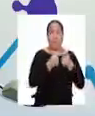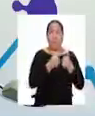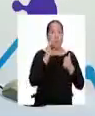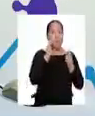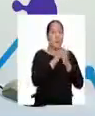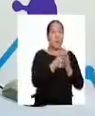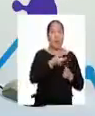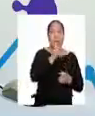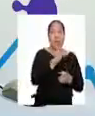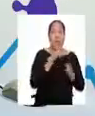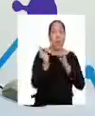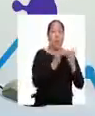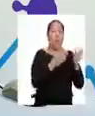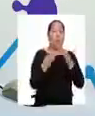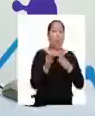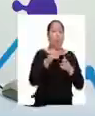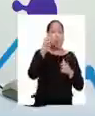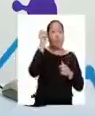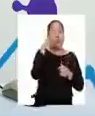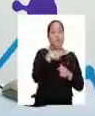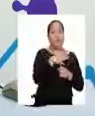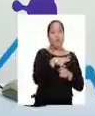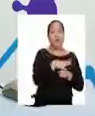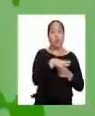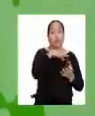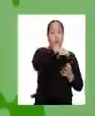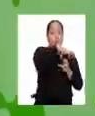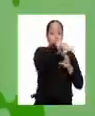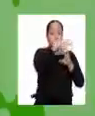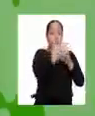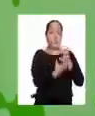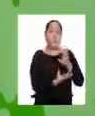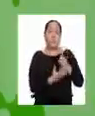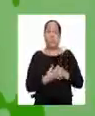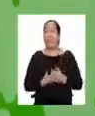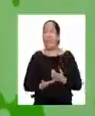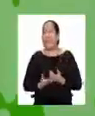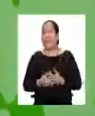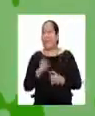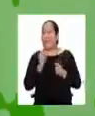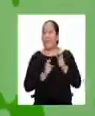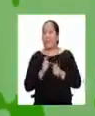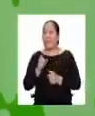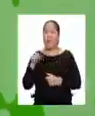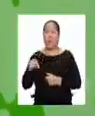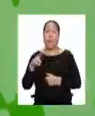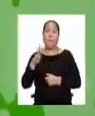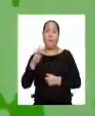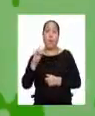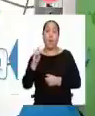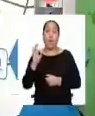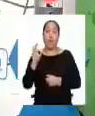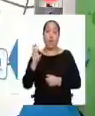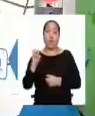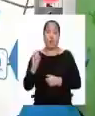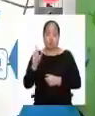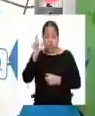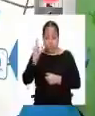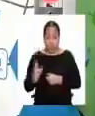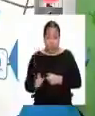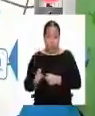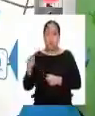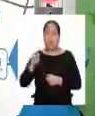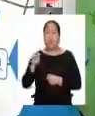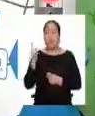como el agua, el aire, la luz solar y la atmósfera. Entonces el ser humano es un factor biótico. Así es, y